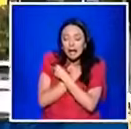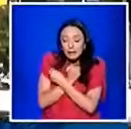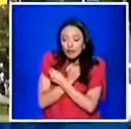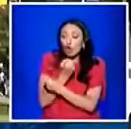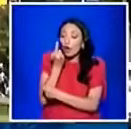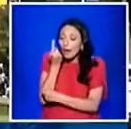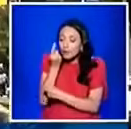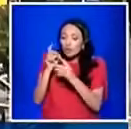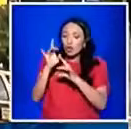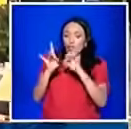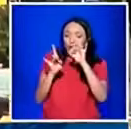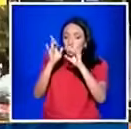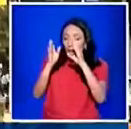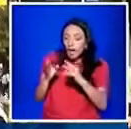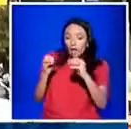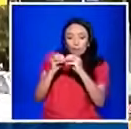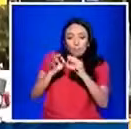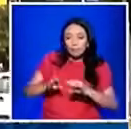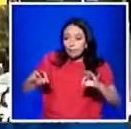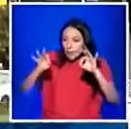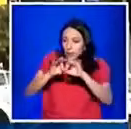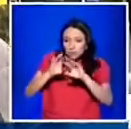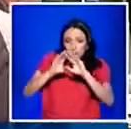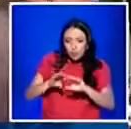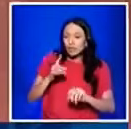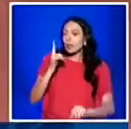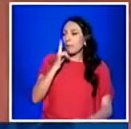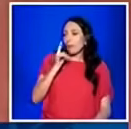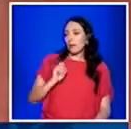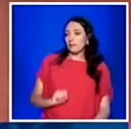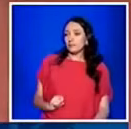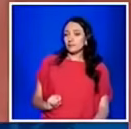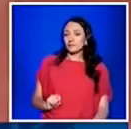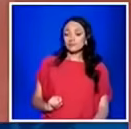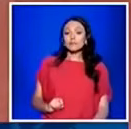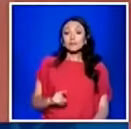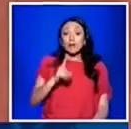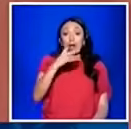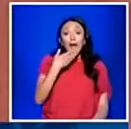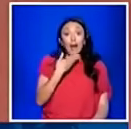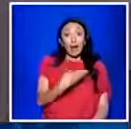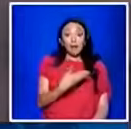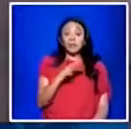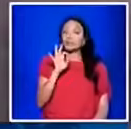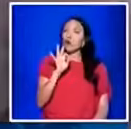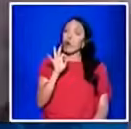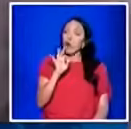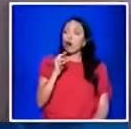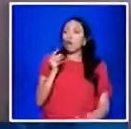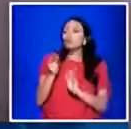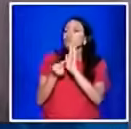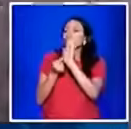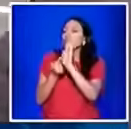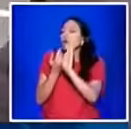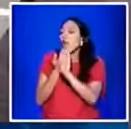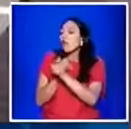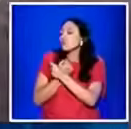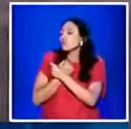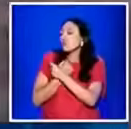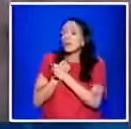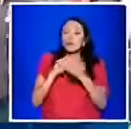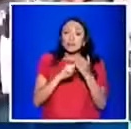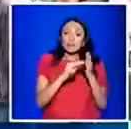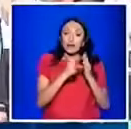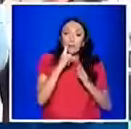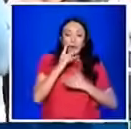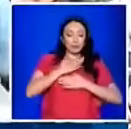de los factores que podría dar como recompensa a los padres. Un agradecimiento o una muestra de cariño llenan el corazón de un